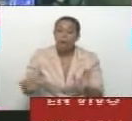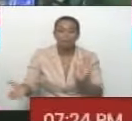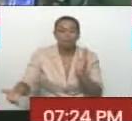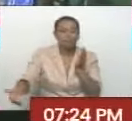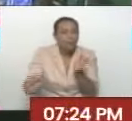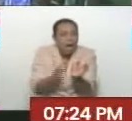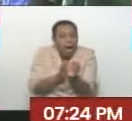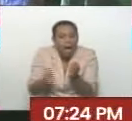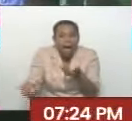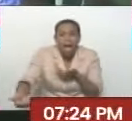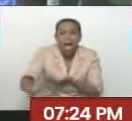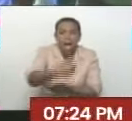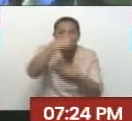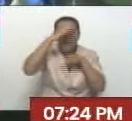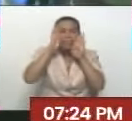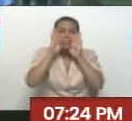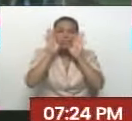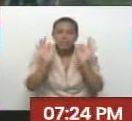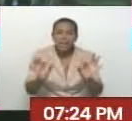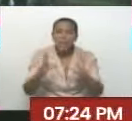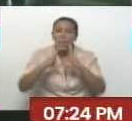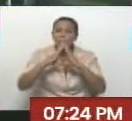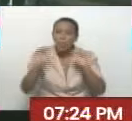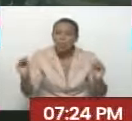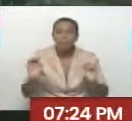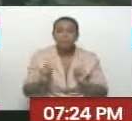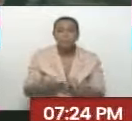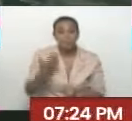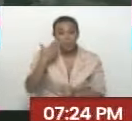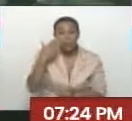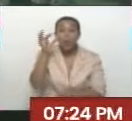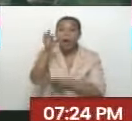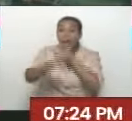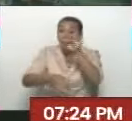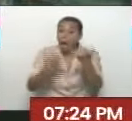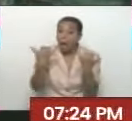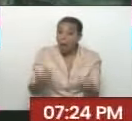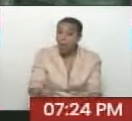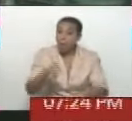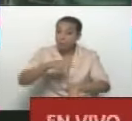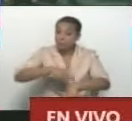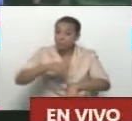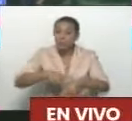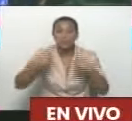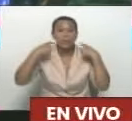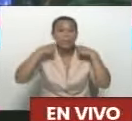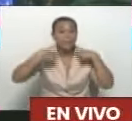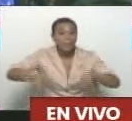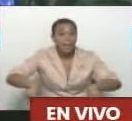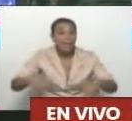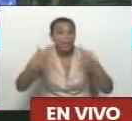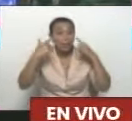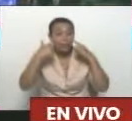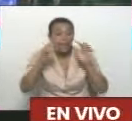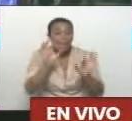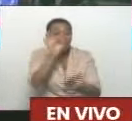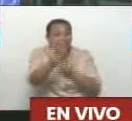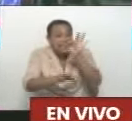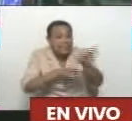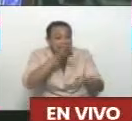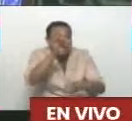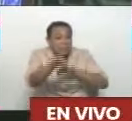abarcante, articulador. Y como lo vamos a explicar ahora, no se pierdan la explicación de los